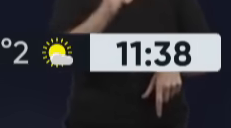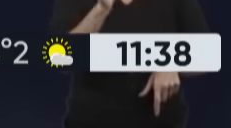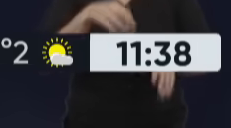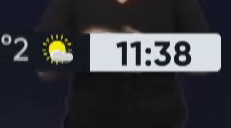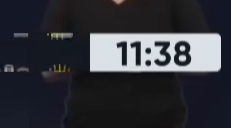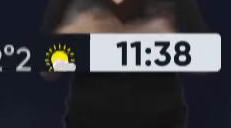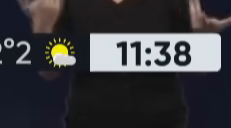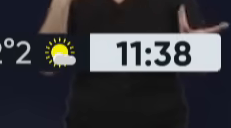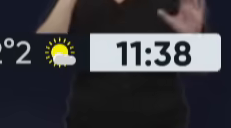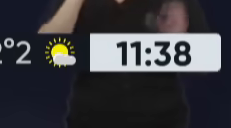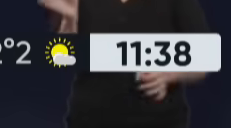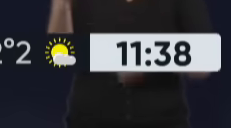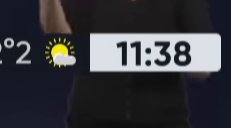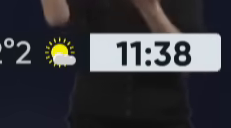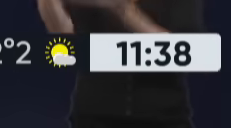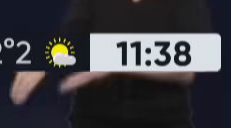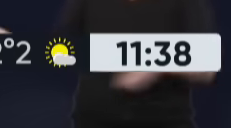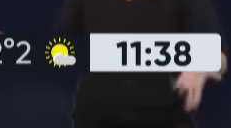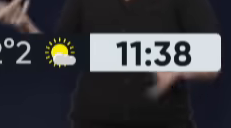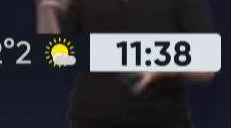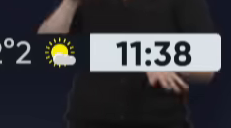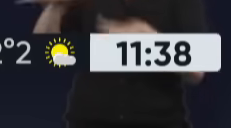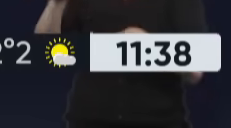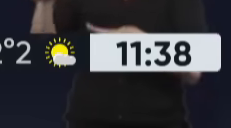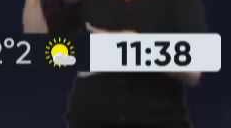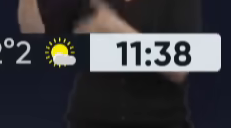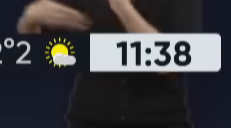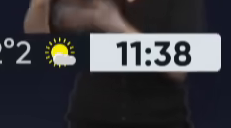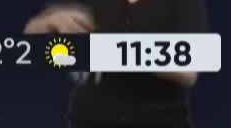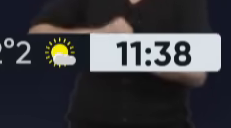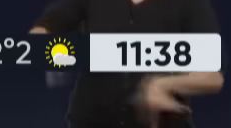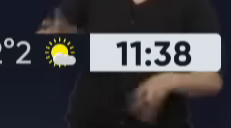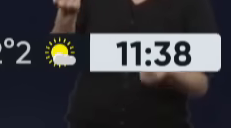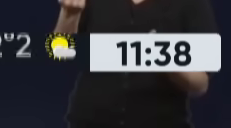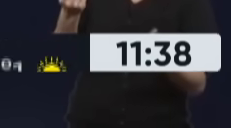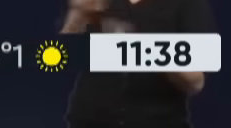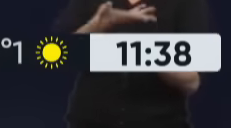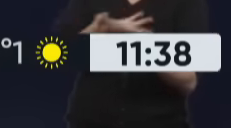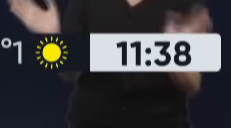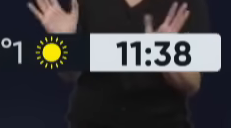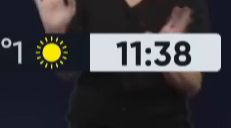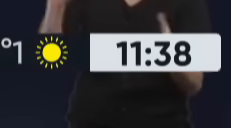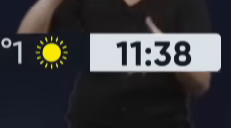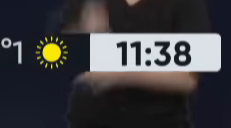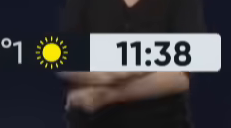efectivamente, y está a la vista, la desastrosa gestión de los recursos públicos que realiza desde hace varios